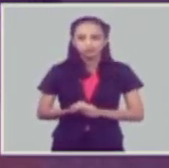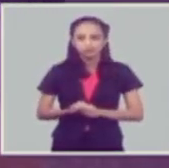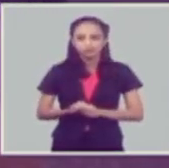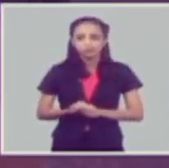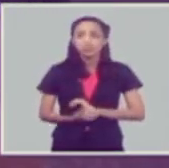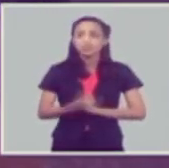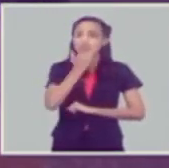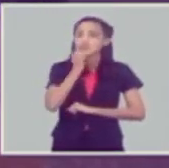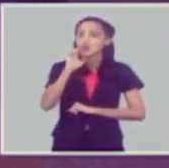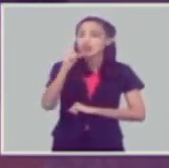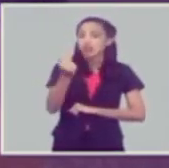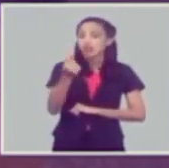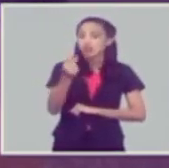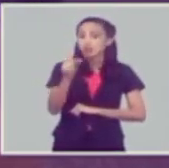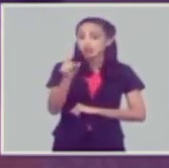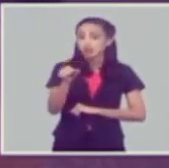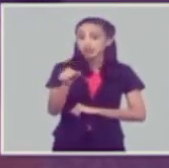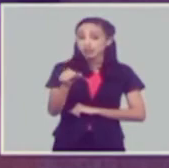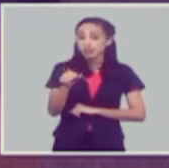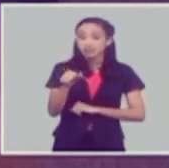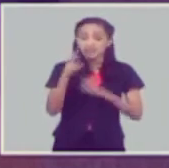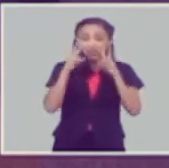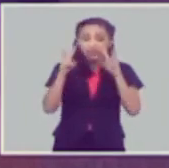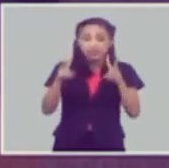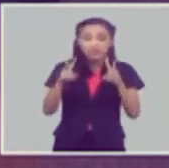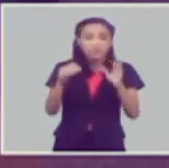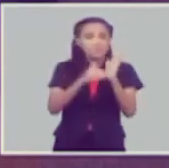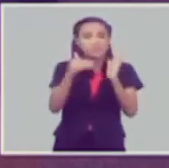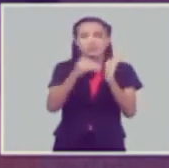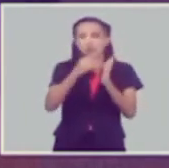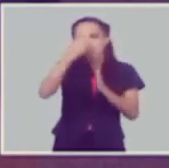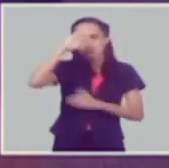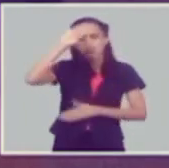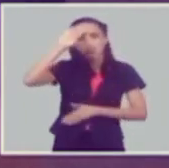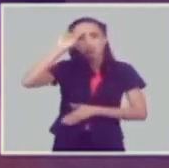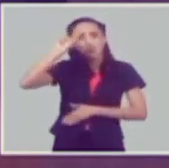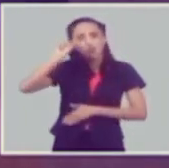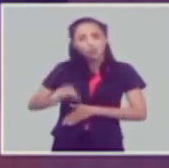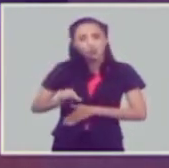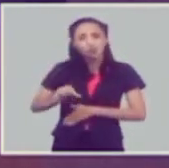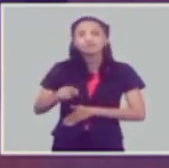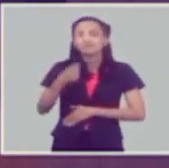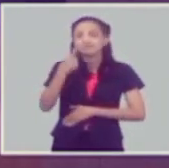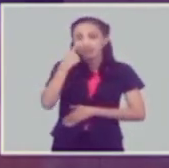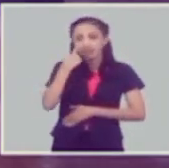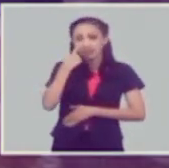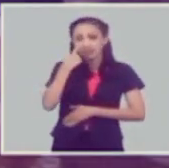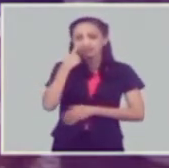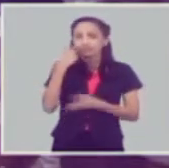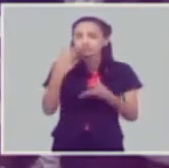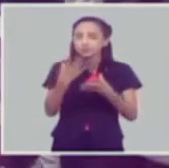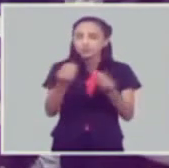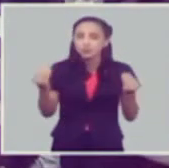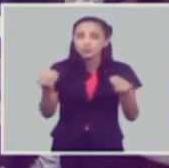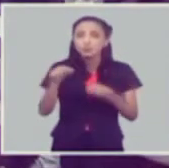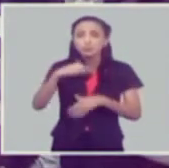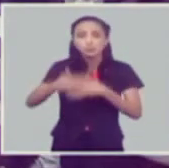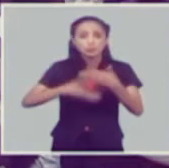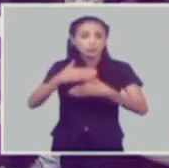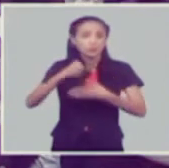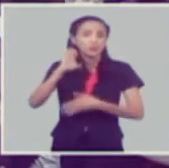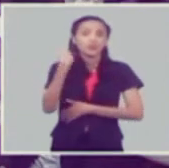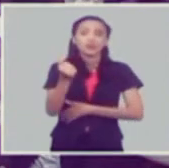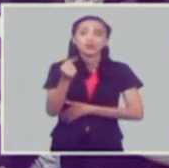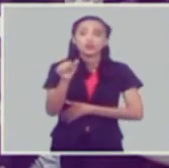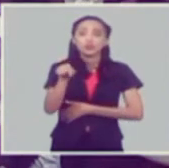su impacto en la vida y el bienestar de millones de cubanos sí ha sido, sin embargo, de gran envergadura. La guerra económica se ha dirigido